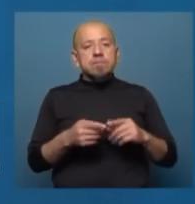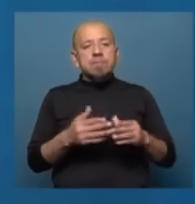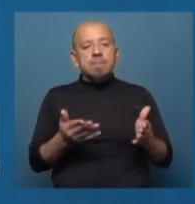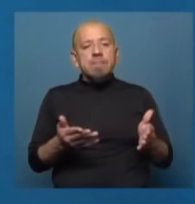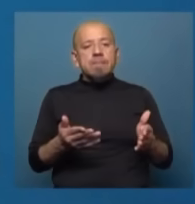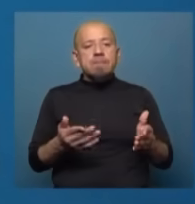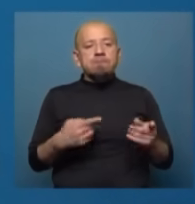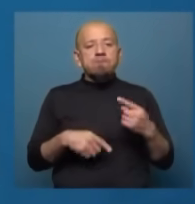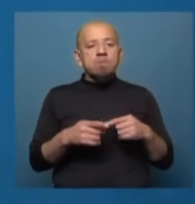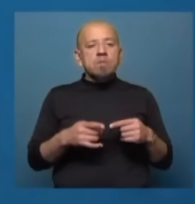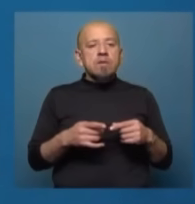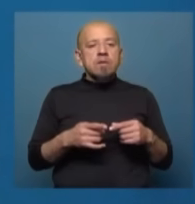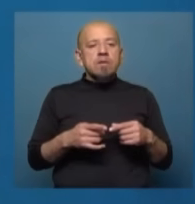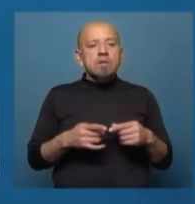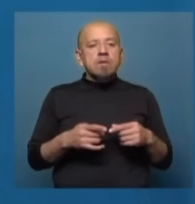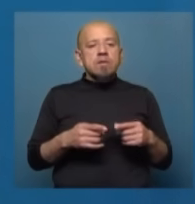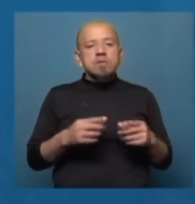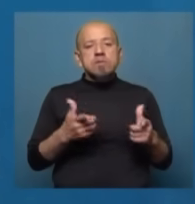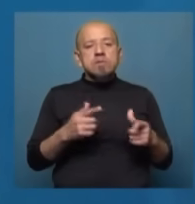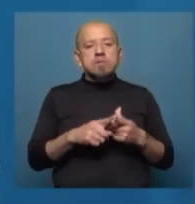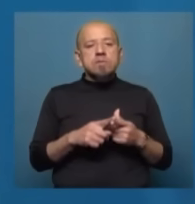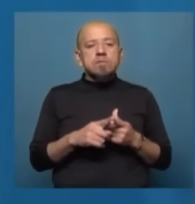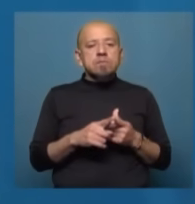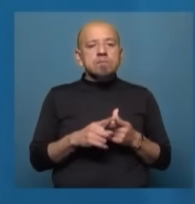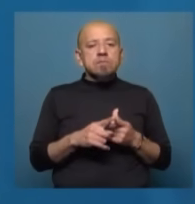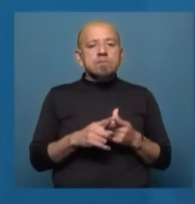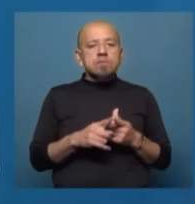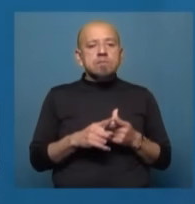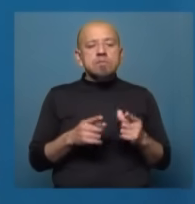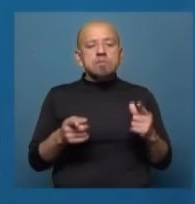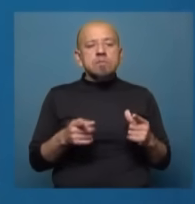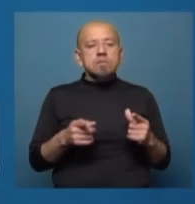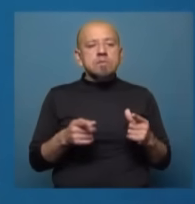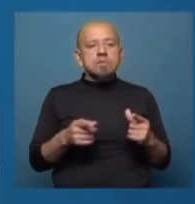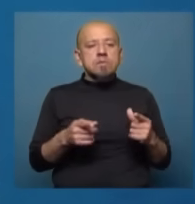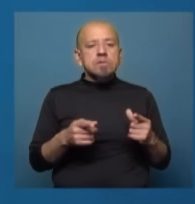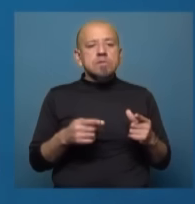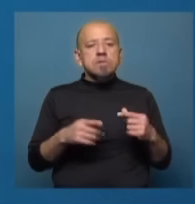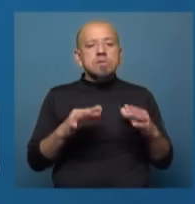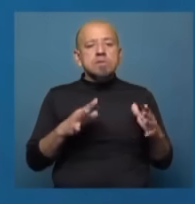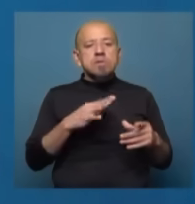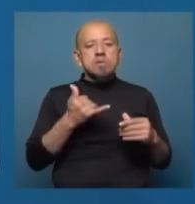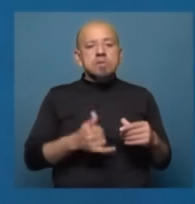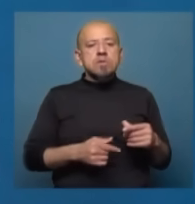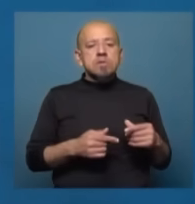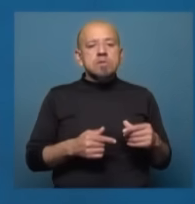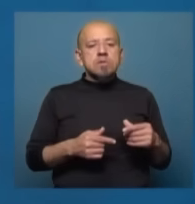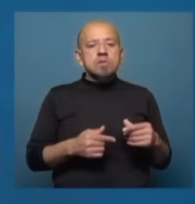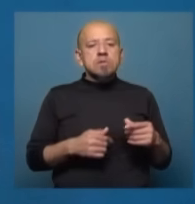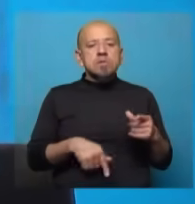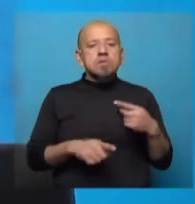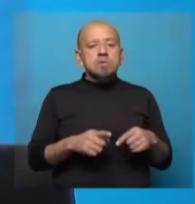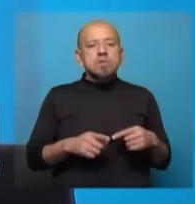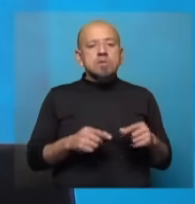no me cabe duda que hay una intención pero es todavía eh esto Solo tiene el peso para la medida cautelar verdad